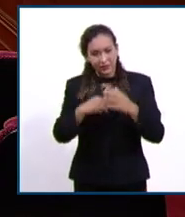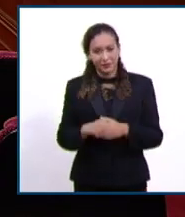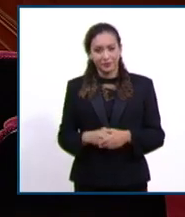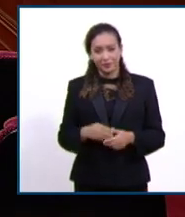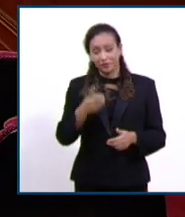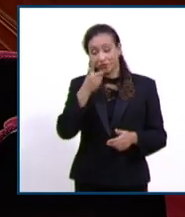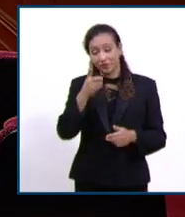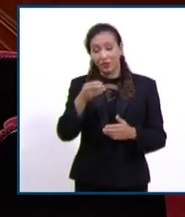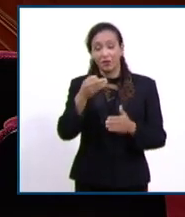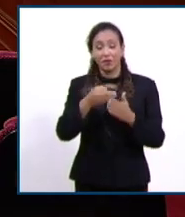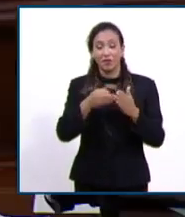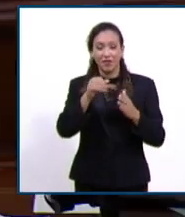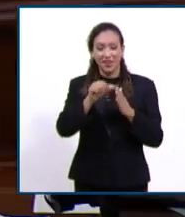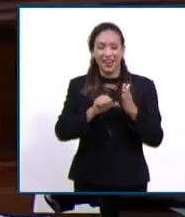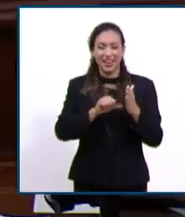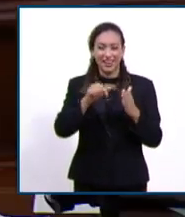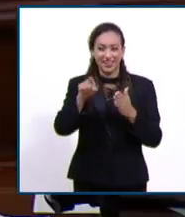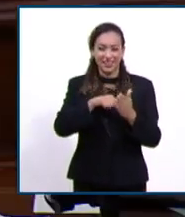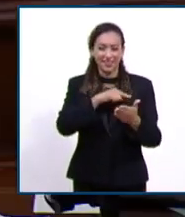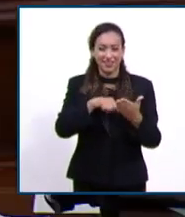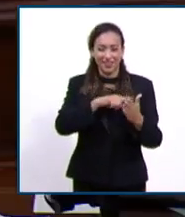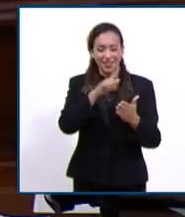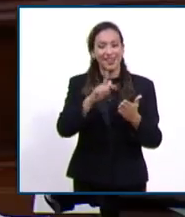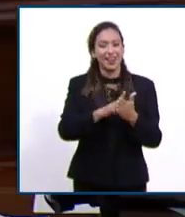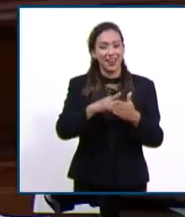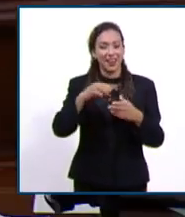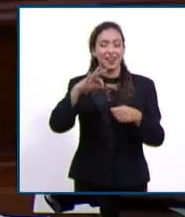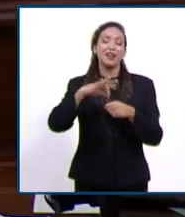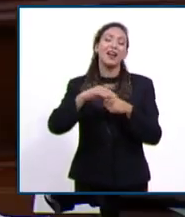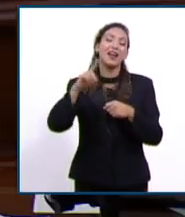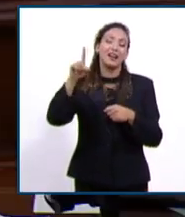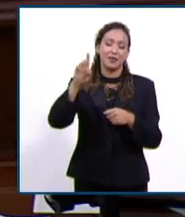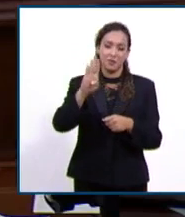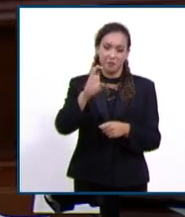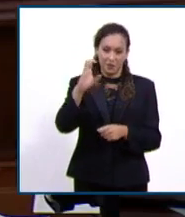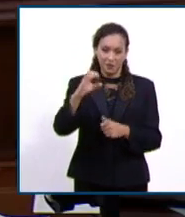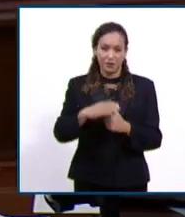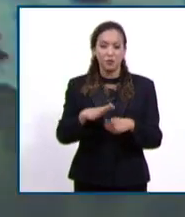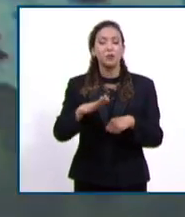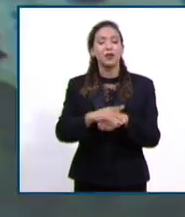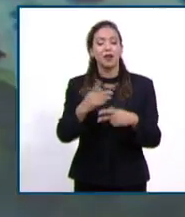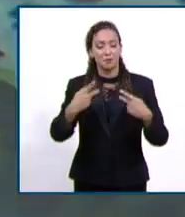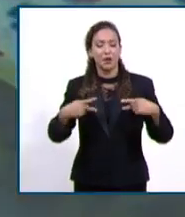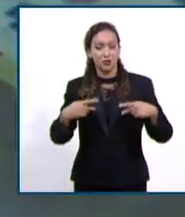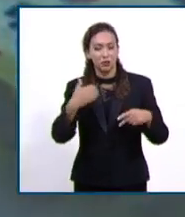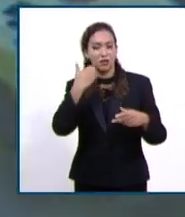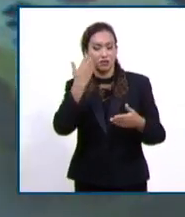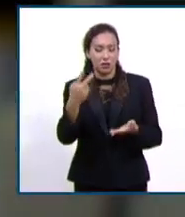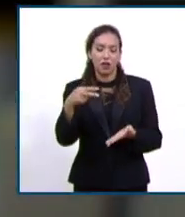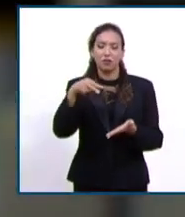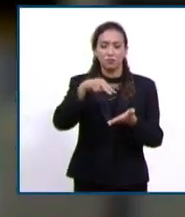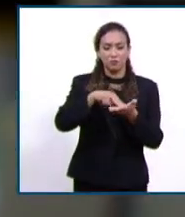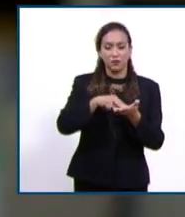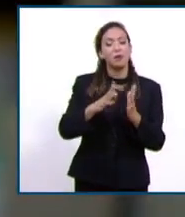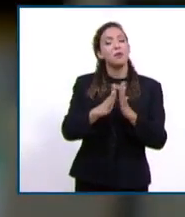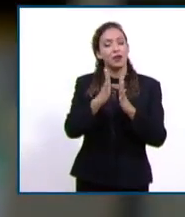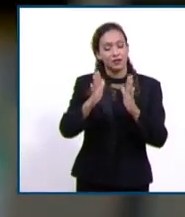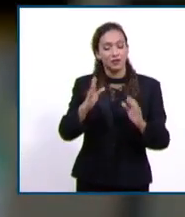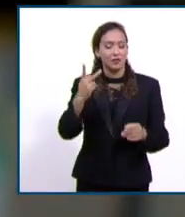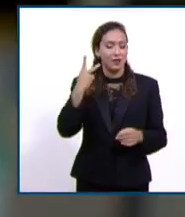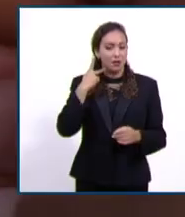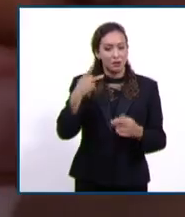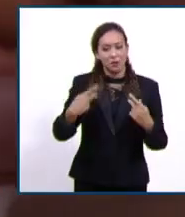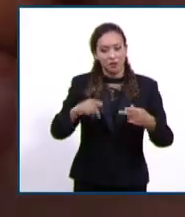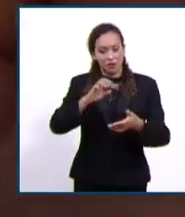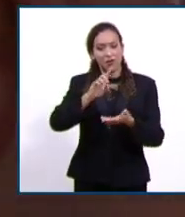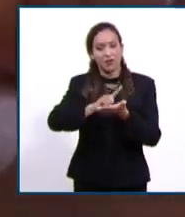invalidez de una porción del artículo de la Ley Electoral de Baja California relativo a la postulación de candidaturas de personas con discapacidad, esto